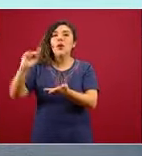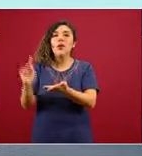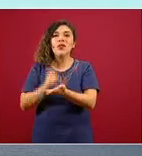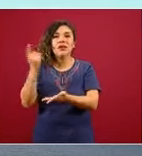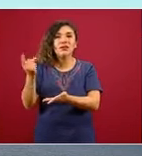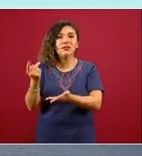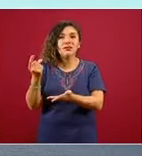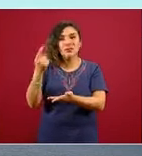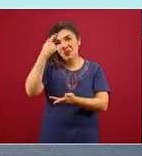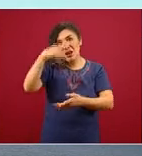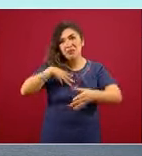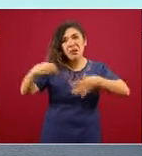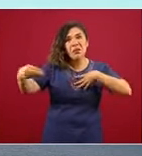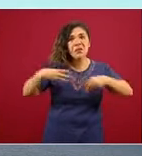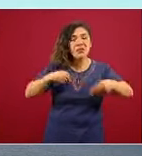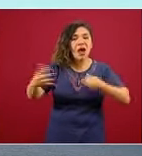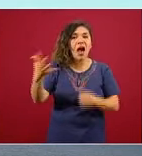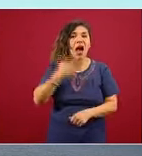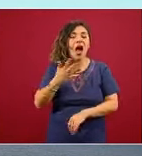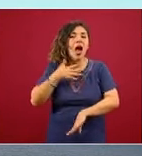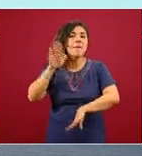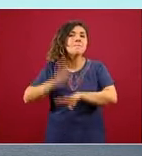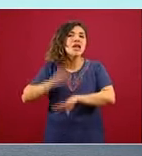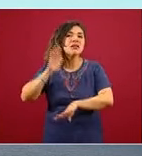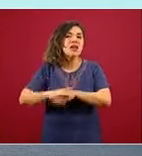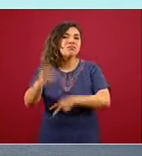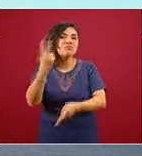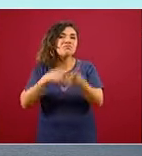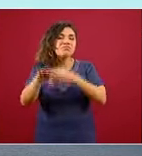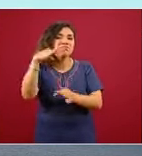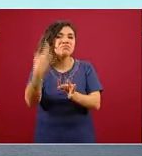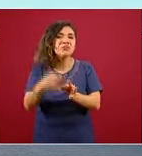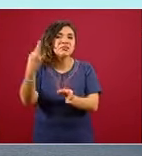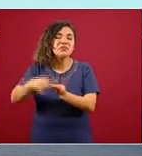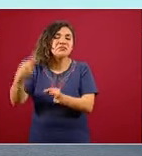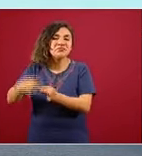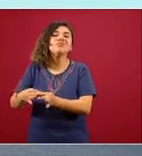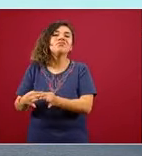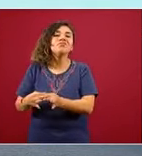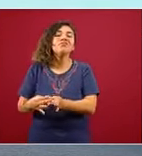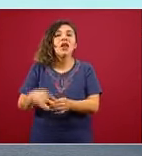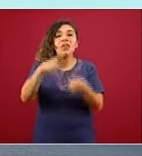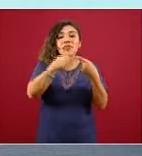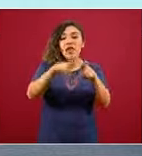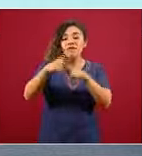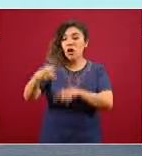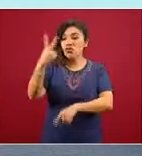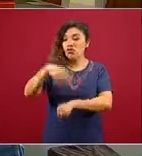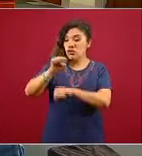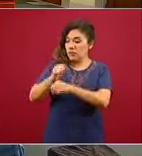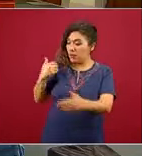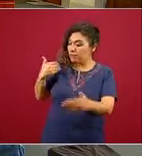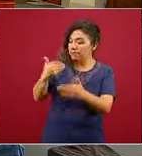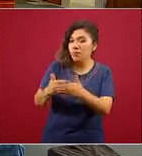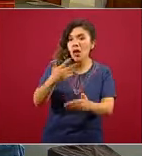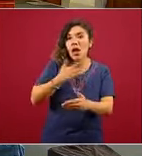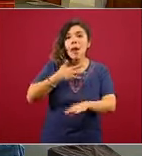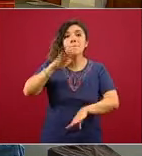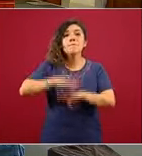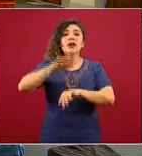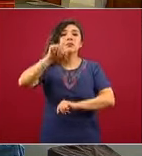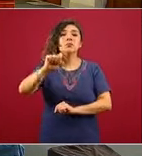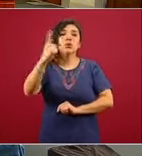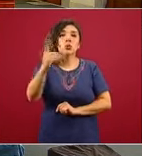la transmisión, la presencia de casos confirmados, siendo el diferencial de las últimas 2 semanas de un más